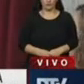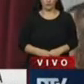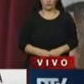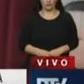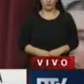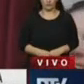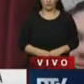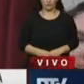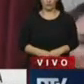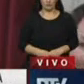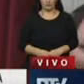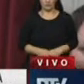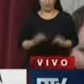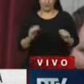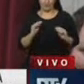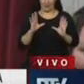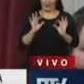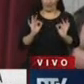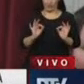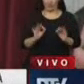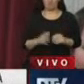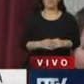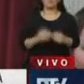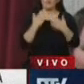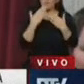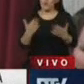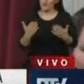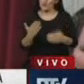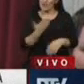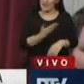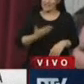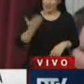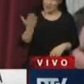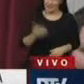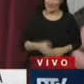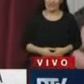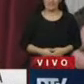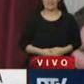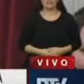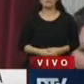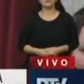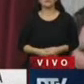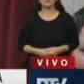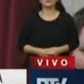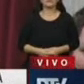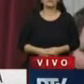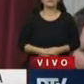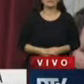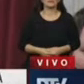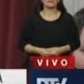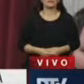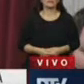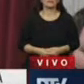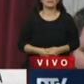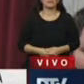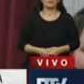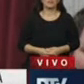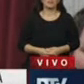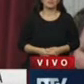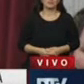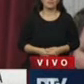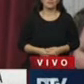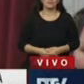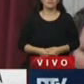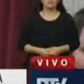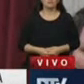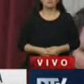caso de gasto de educación. Entonces, han accedido en muchos de los puntos que nosotros le pedimos. Entonces, el acompañamiento en general, pero con el, nos reservamos